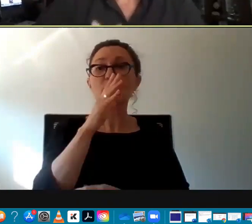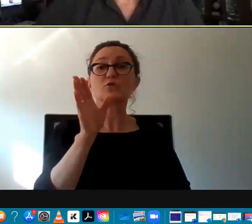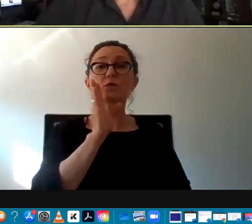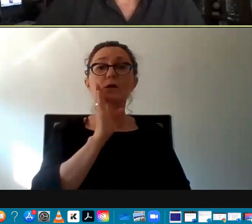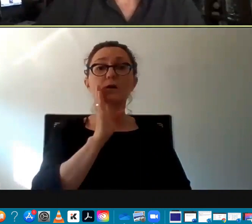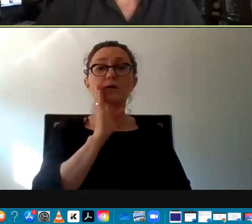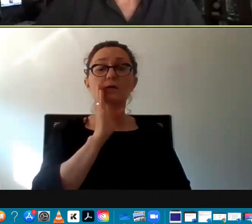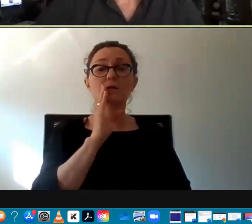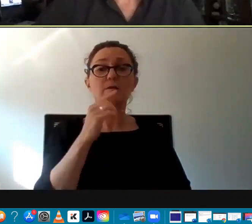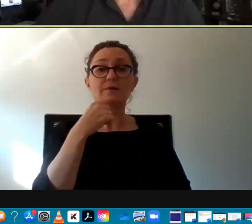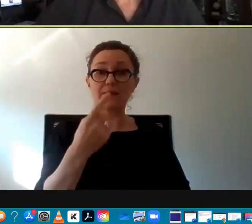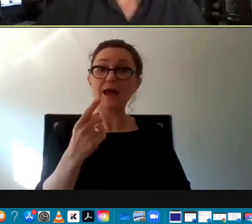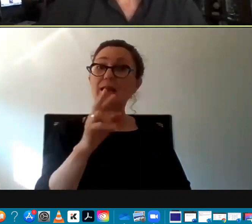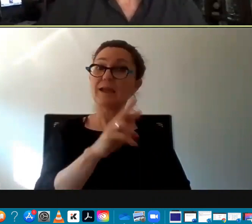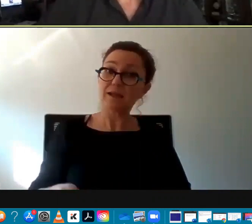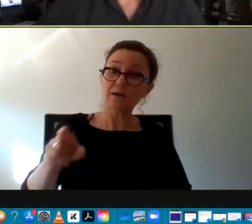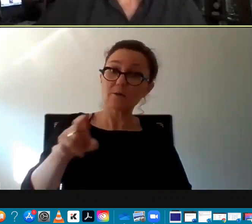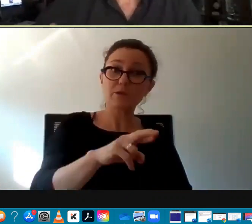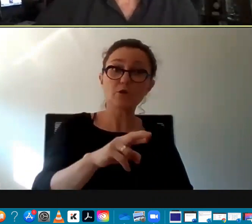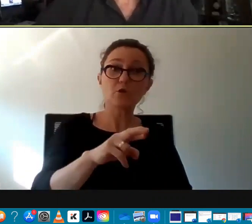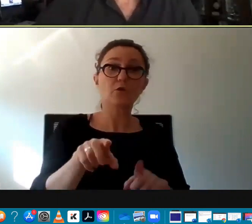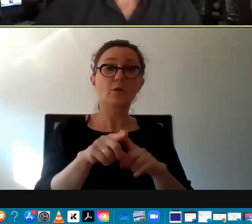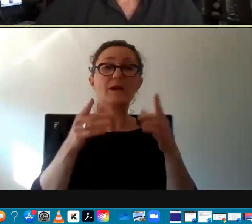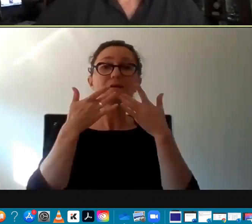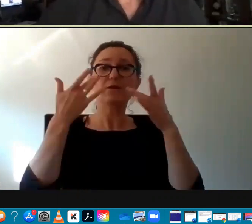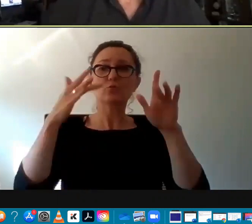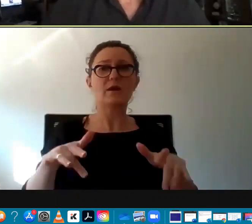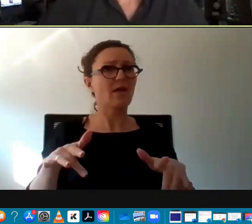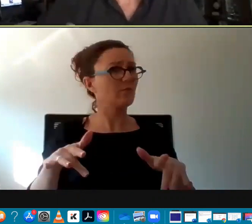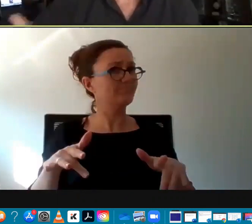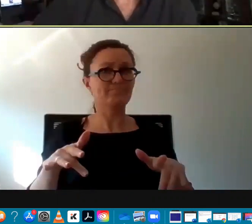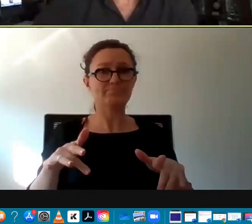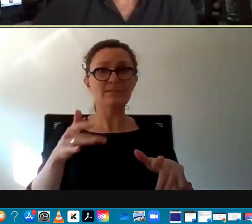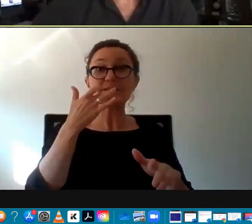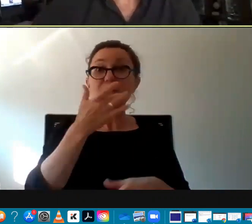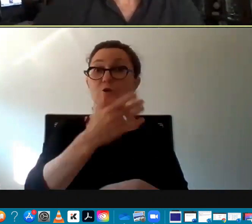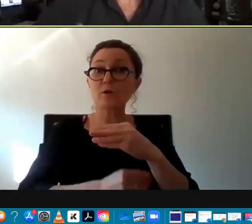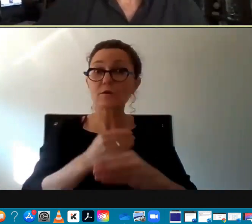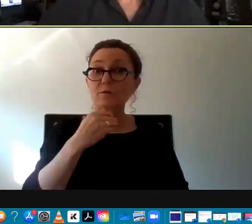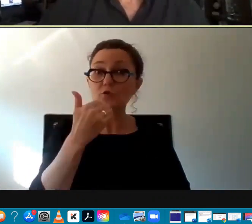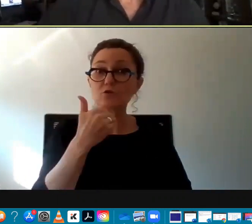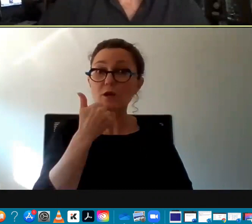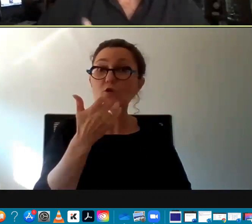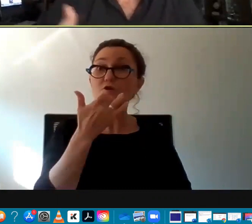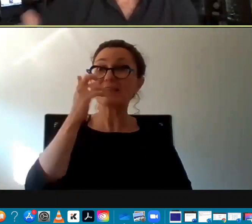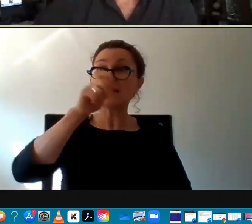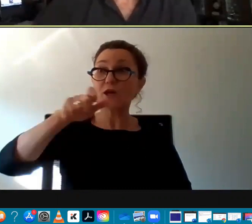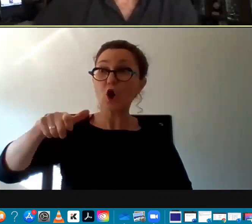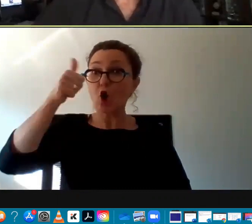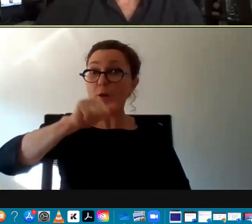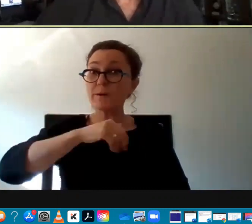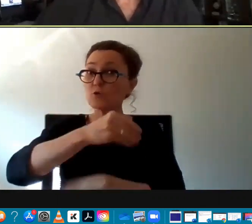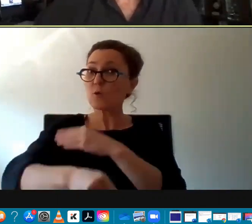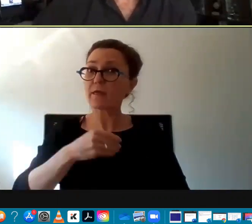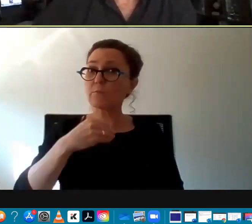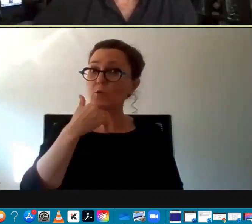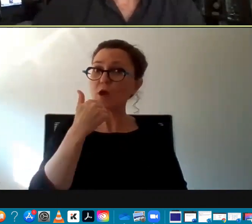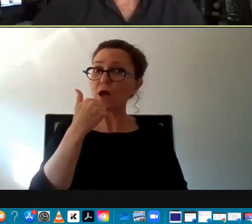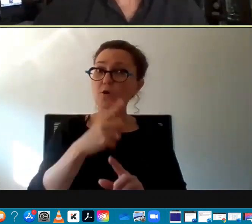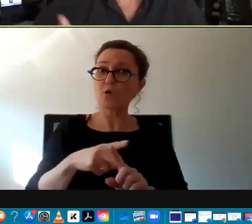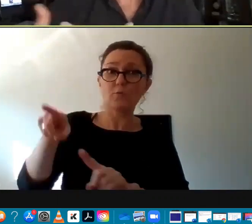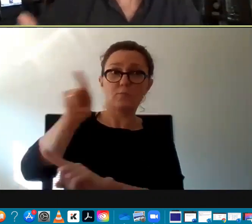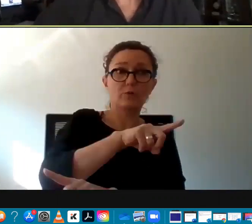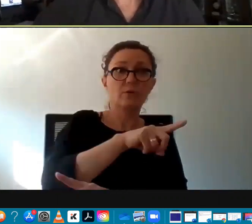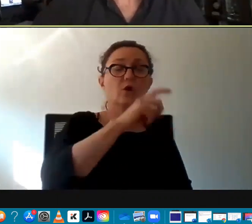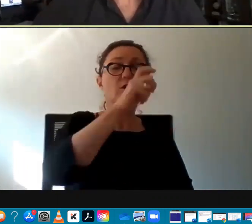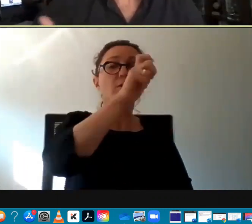repito ahora, que no hay neutralidad, que si no hacemos algo, que si los hombres no hacemos algo para acabar con lo que otros hombres llevan a cabo a través